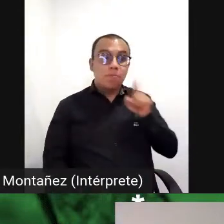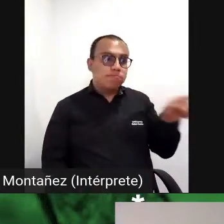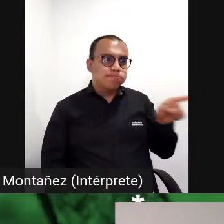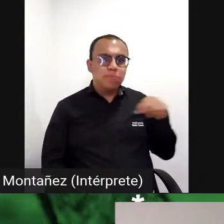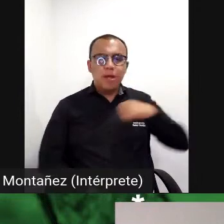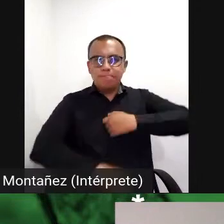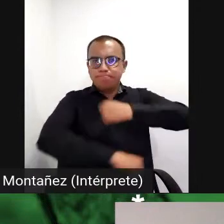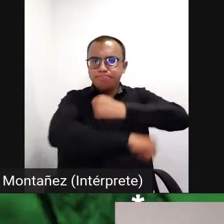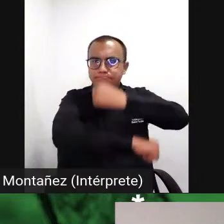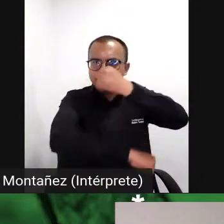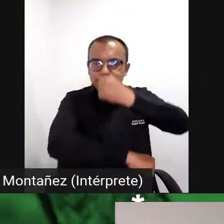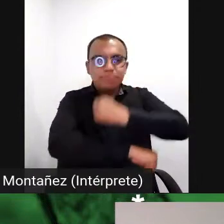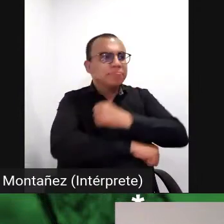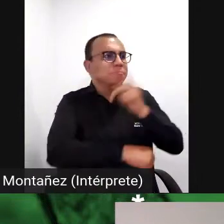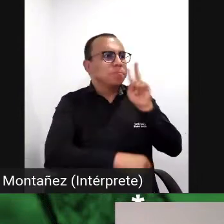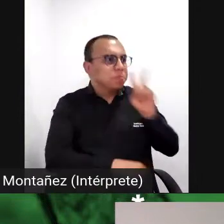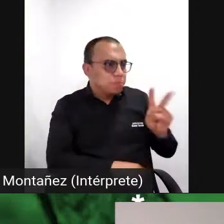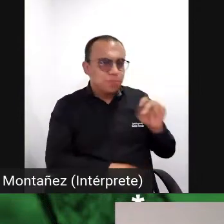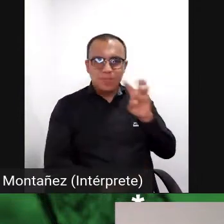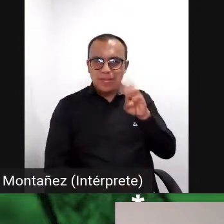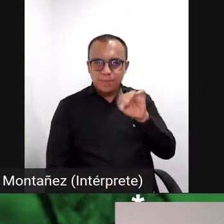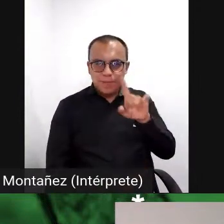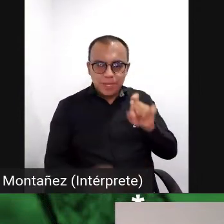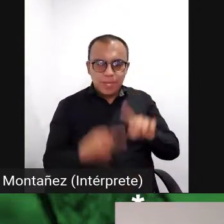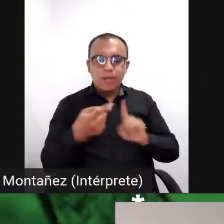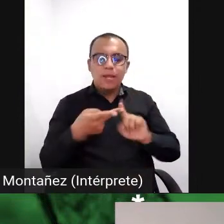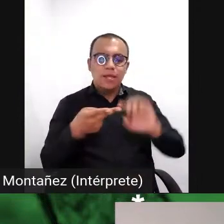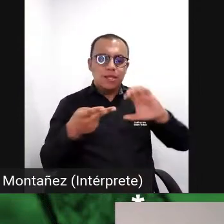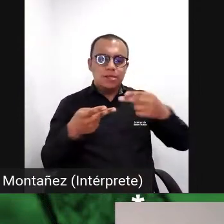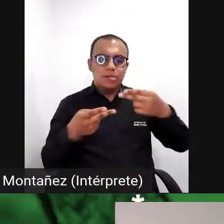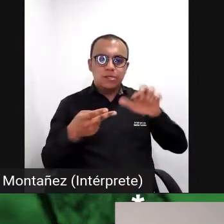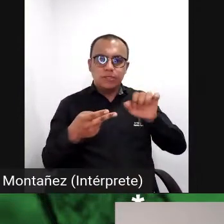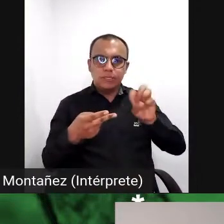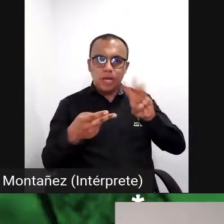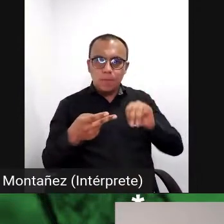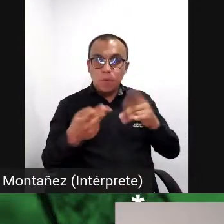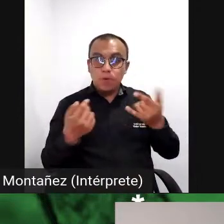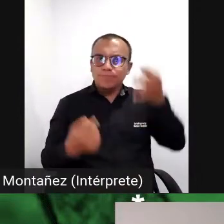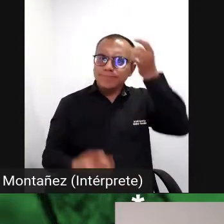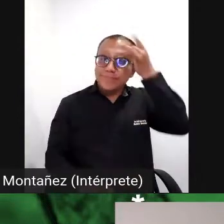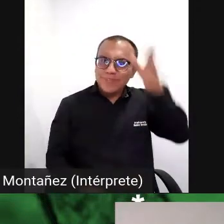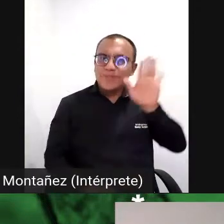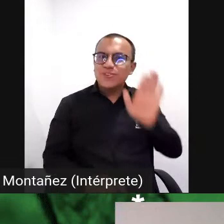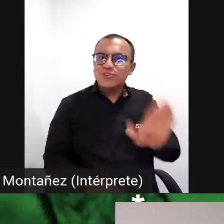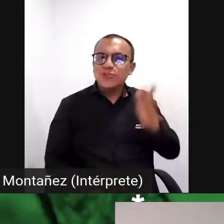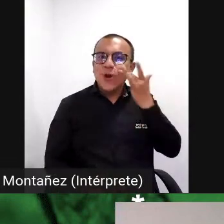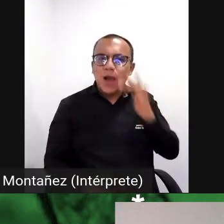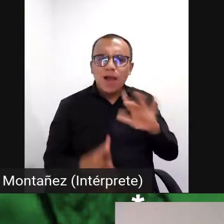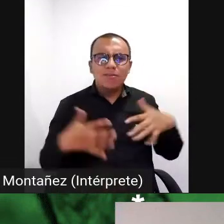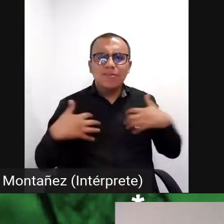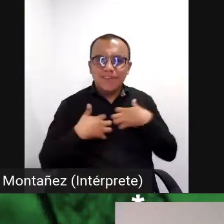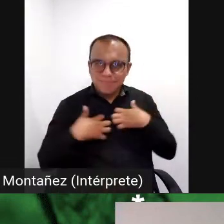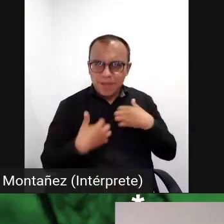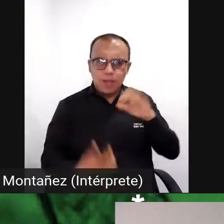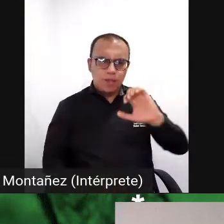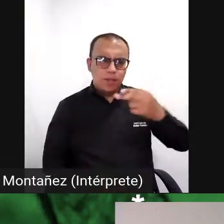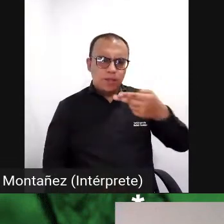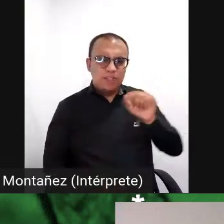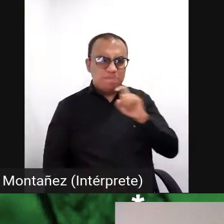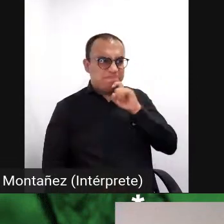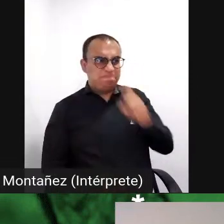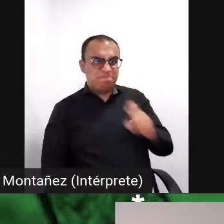vemos la mirla, como lo dices, el chamón, que vale la pena como de pronto hablar un poquito sobre él, ya que pues muchas personas lo odian tanto